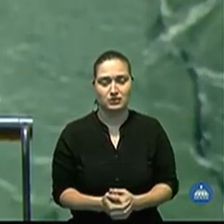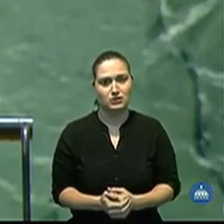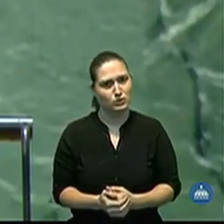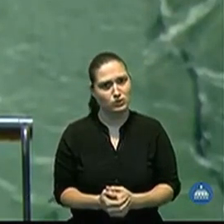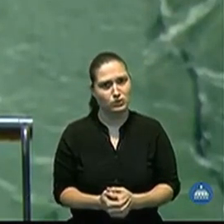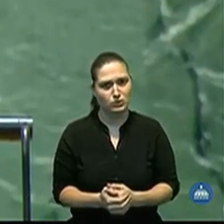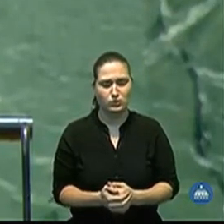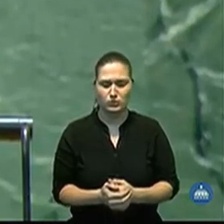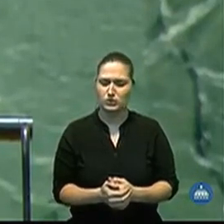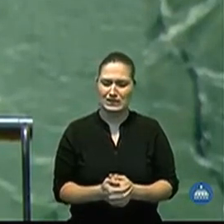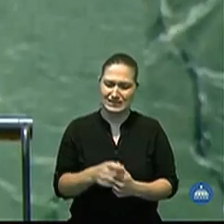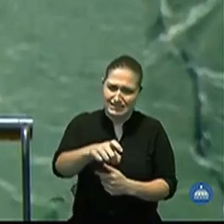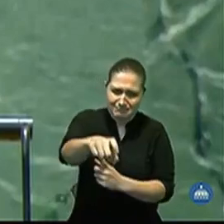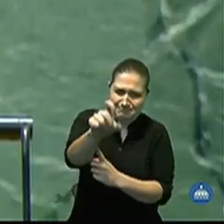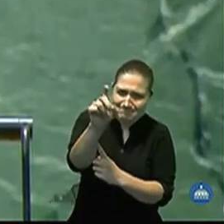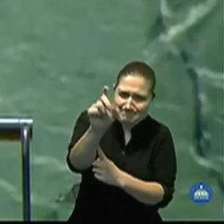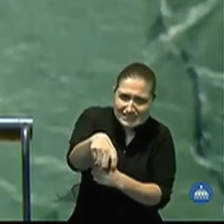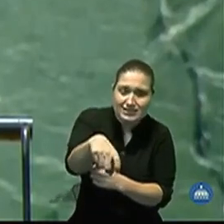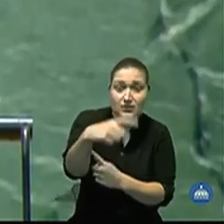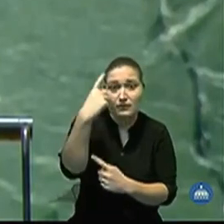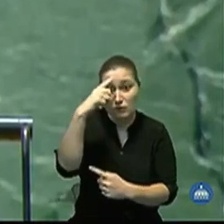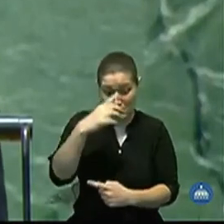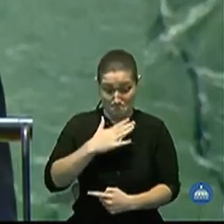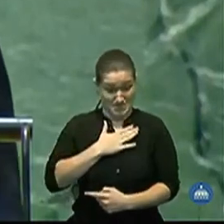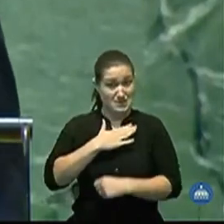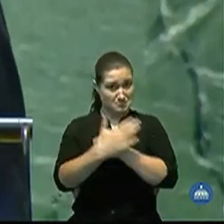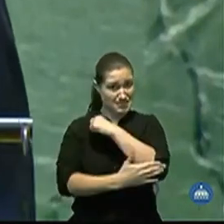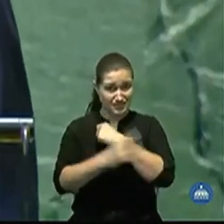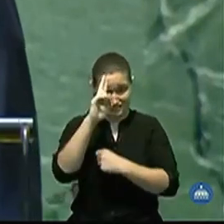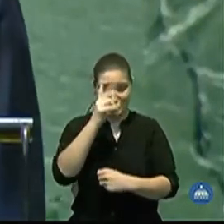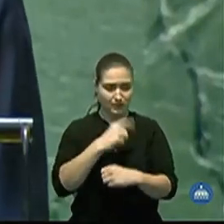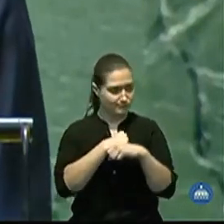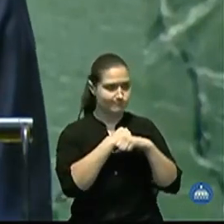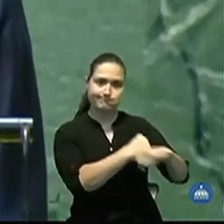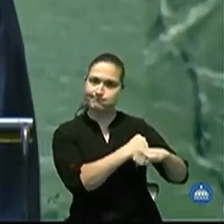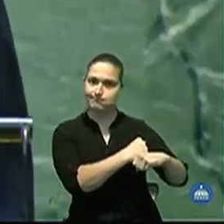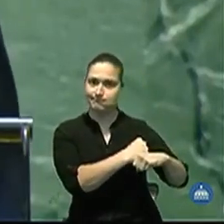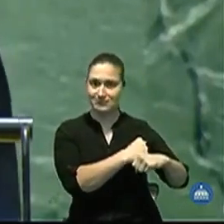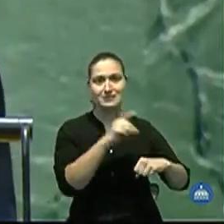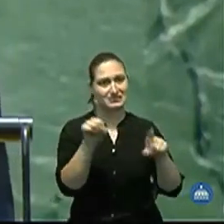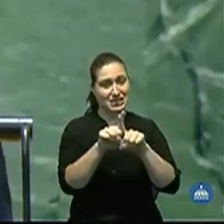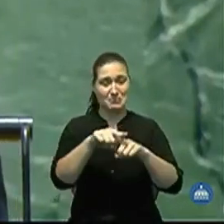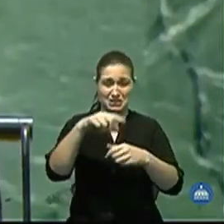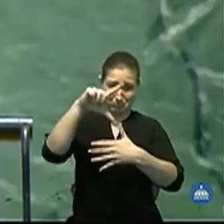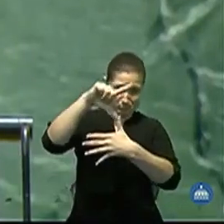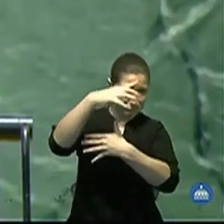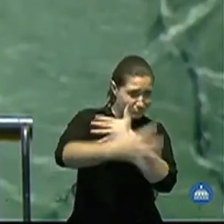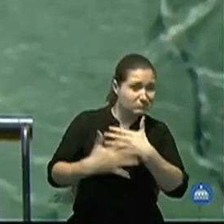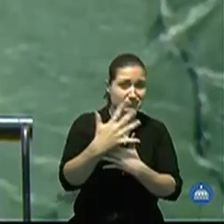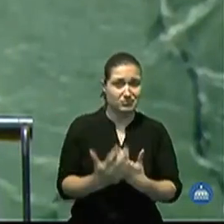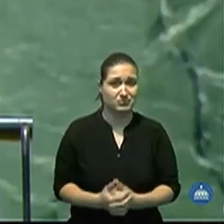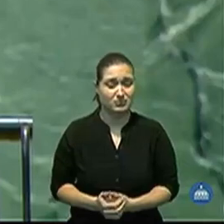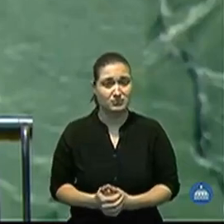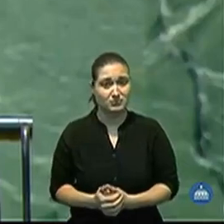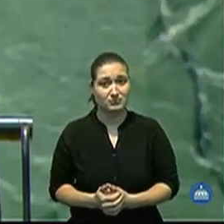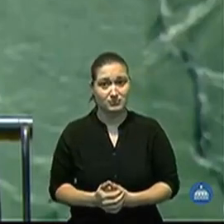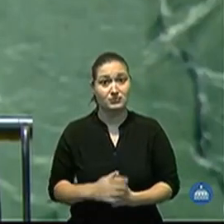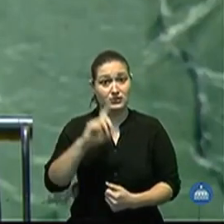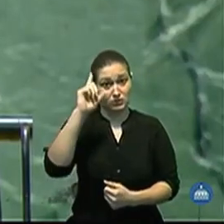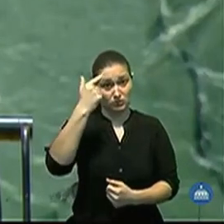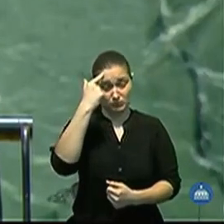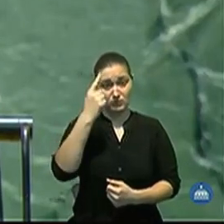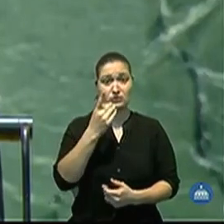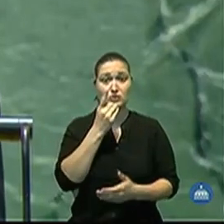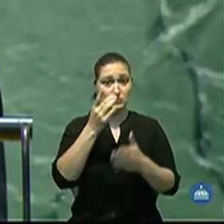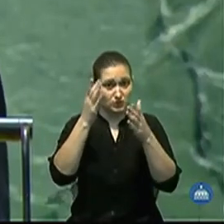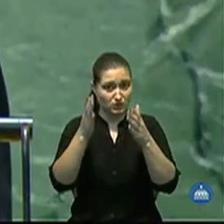necesidad estratégica para la seguridad en mi país y en toda la región. El Estado dominicano ha asumido una alta responsabilidad